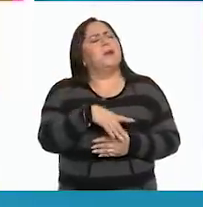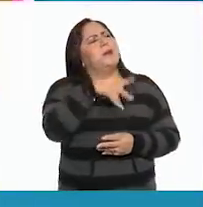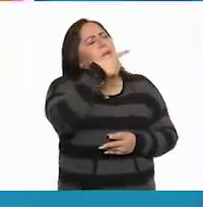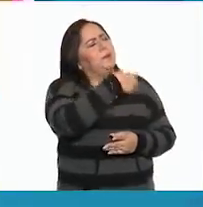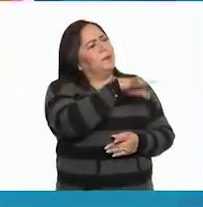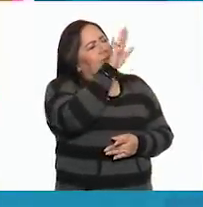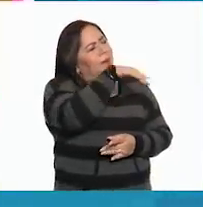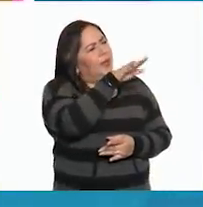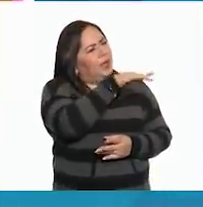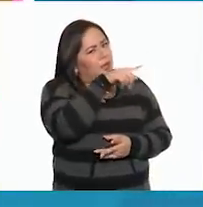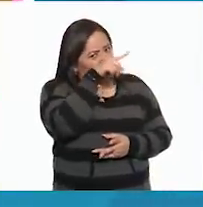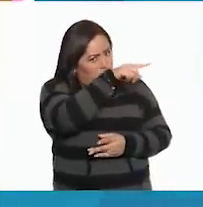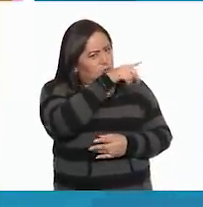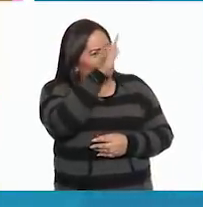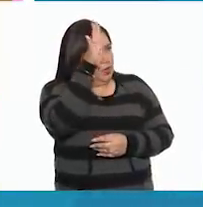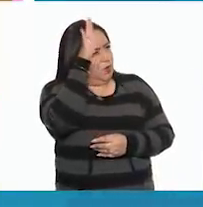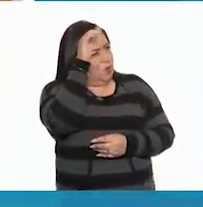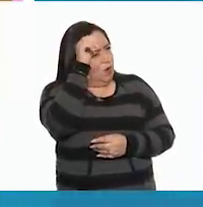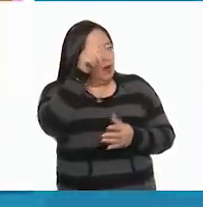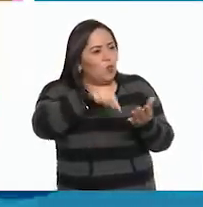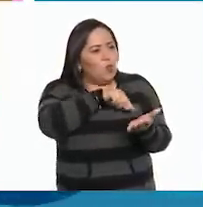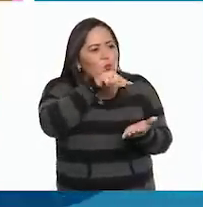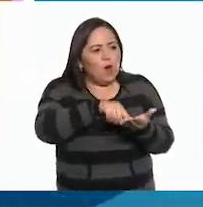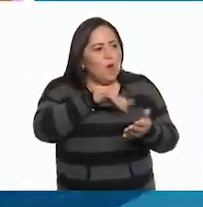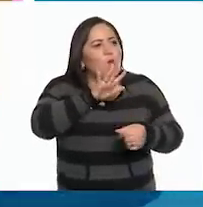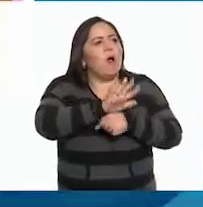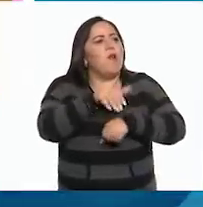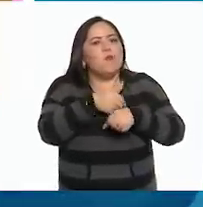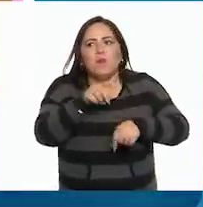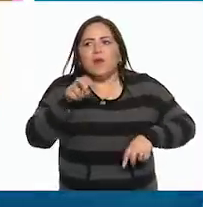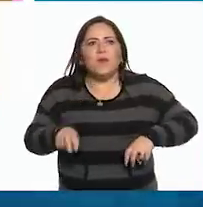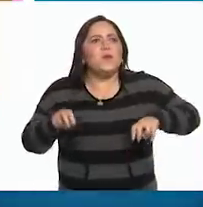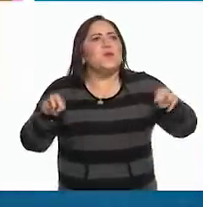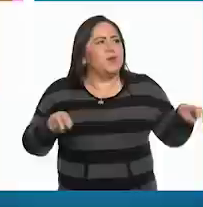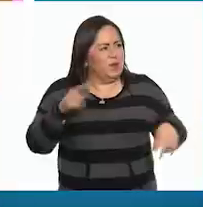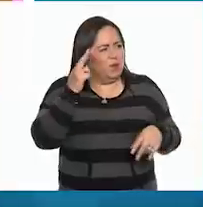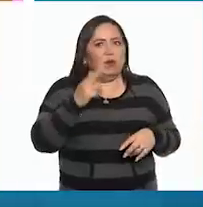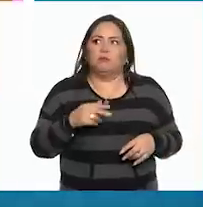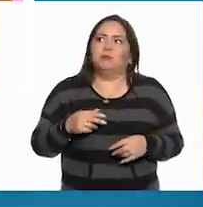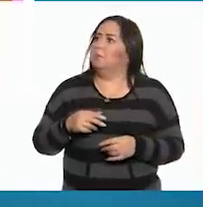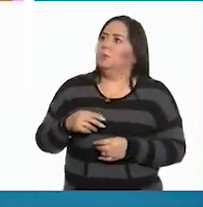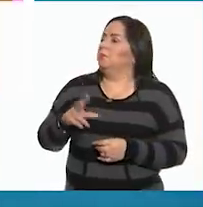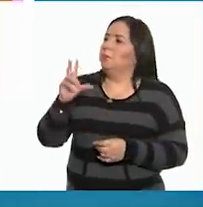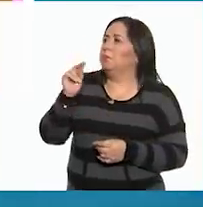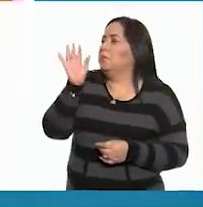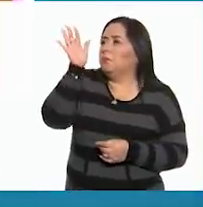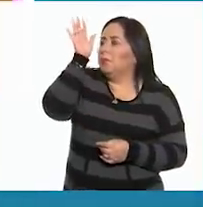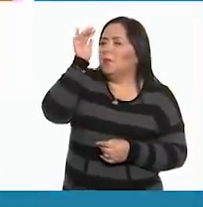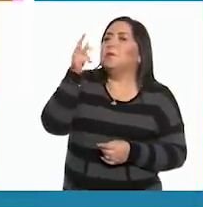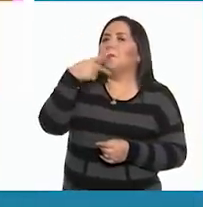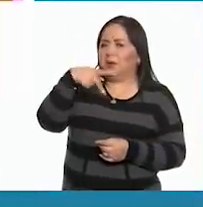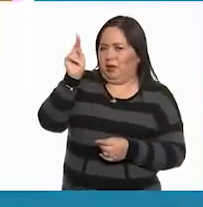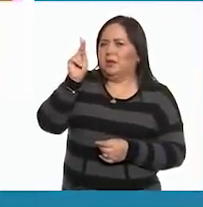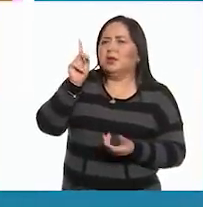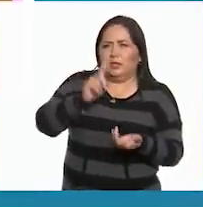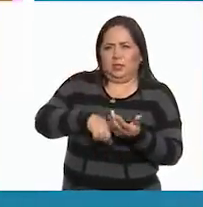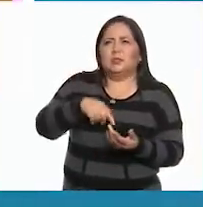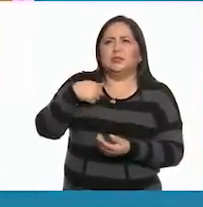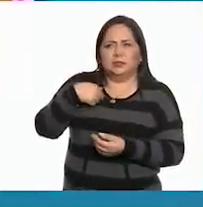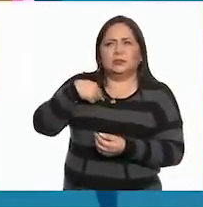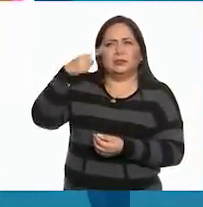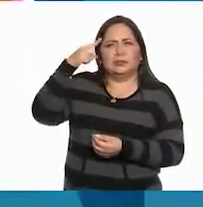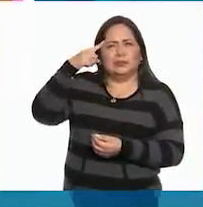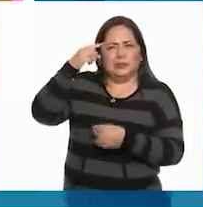Don Leopoldo, ¿usted se acuerda de los lugares que nos tocaron? Pues no. Pero sí tengo bien clara